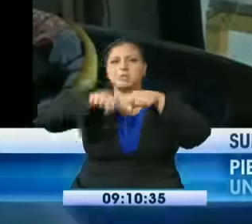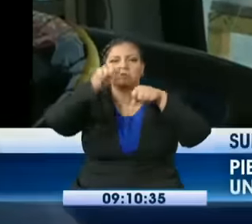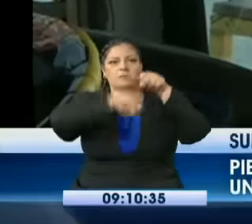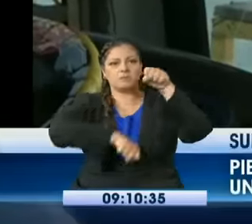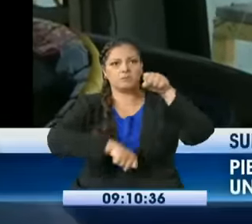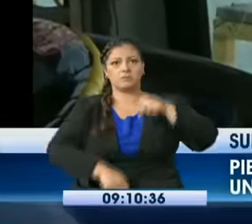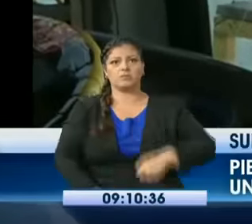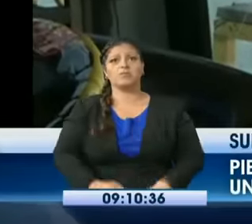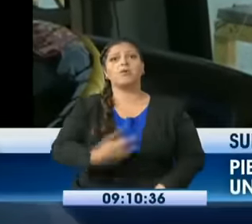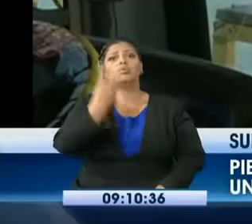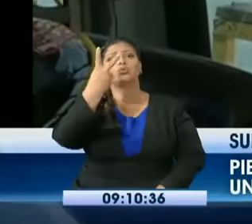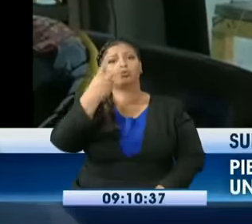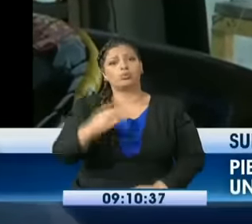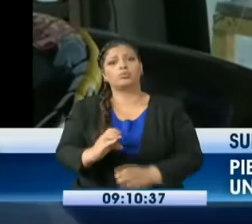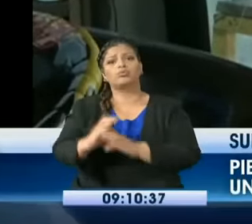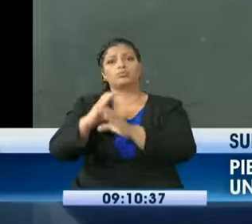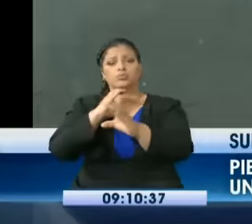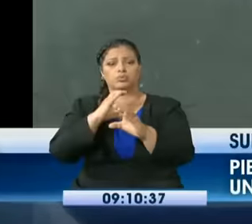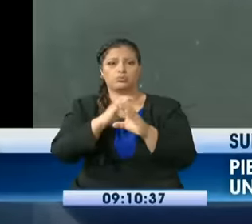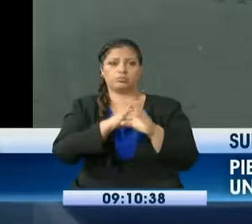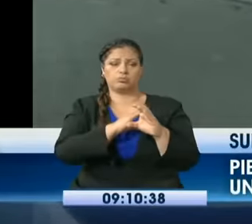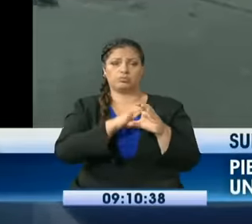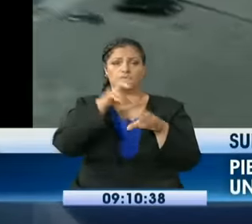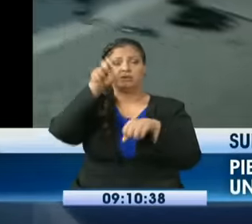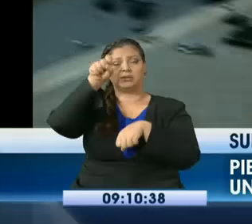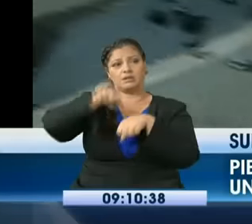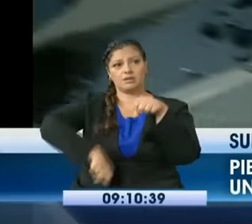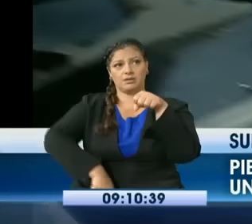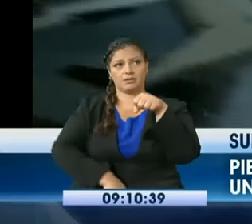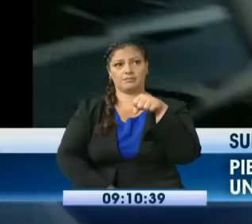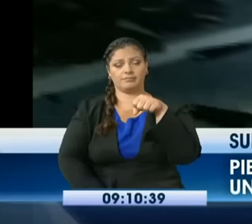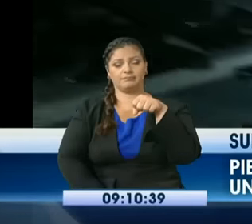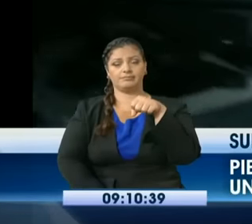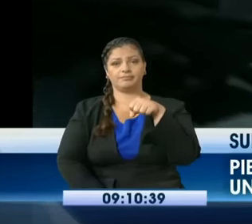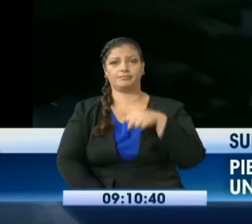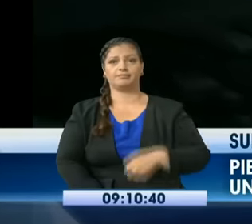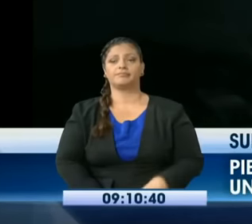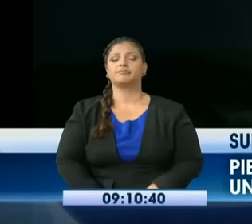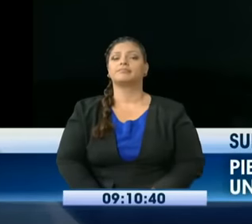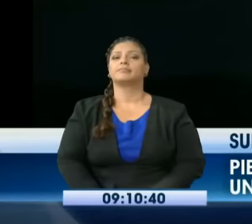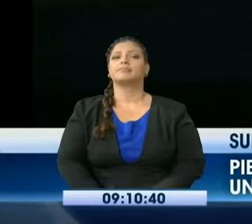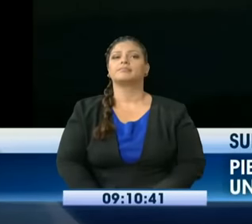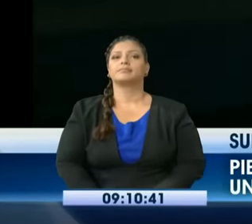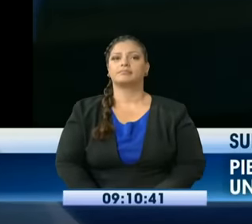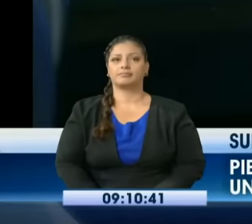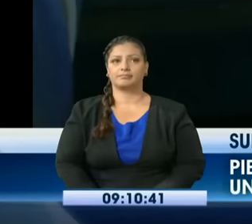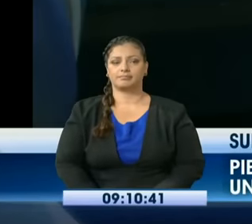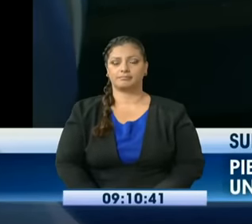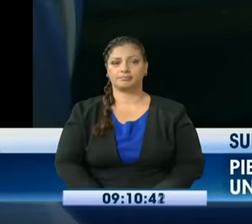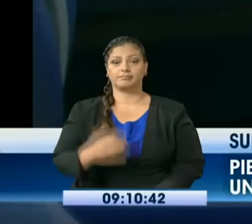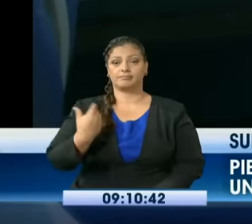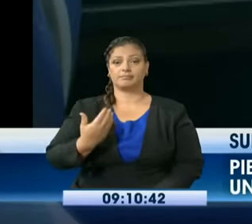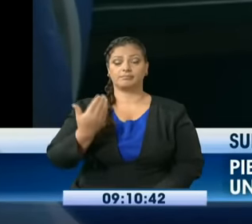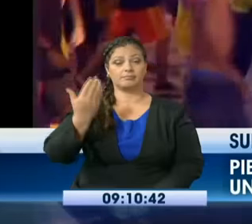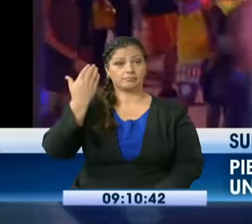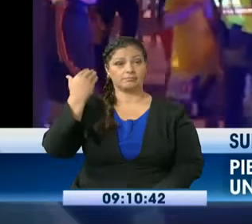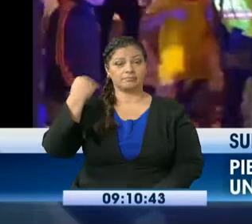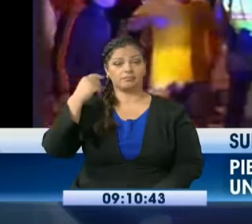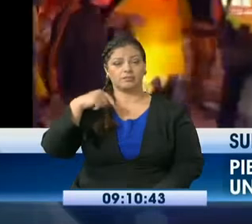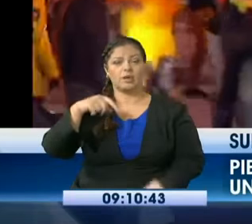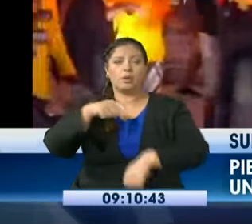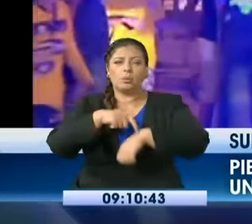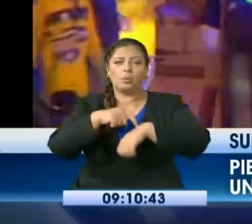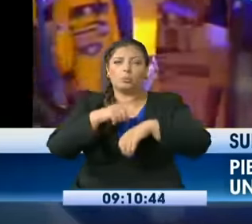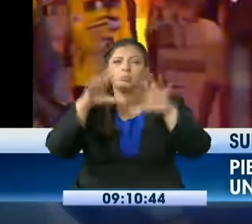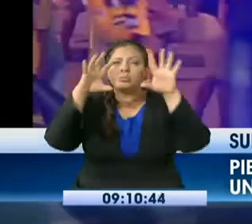misma cooperativa resultaron afectados. El percance se originó pasadas las 22 horas cuando circulaban por la avenida Quito,